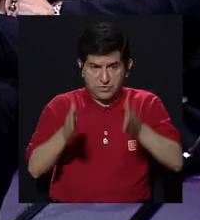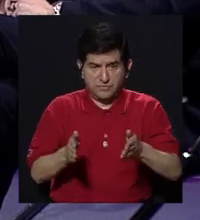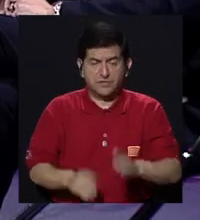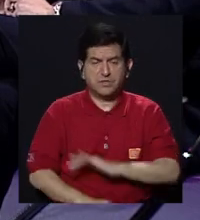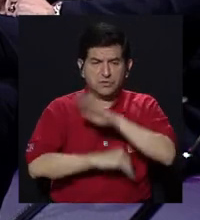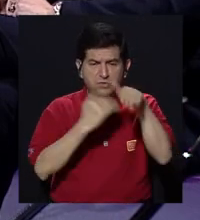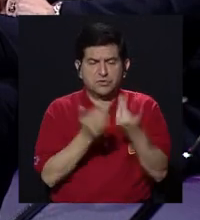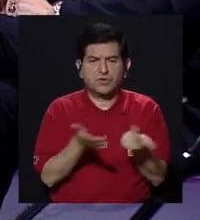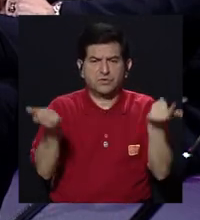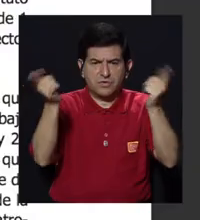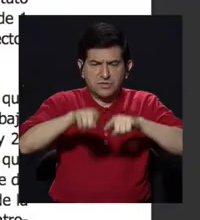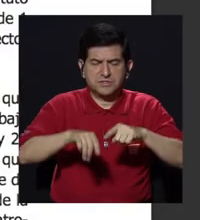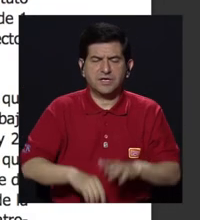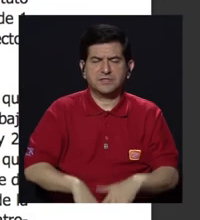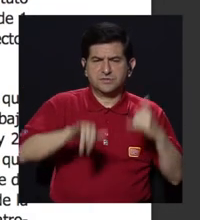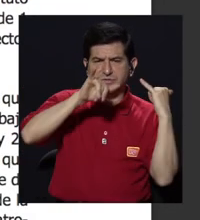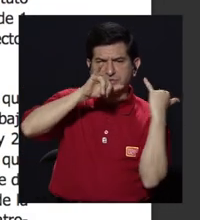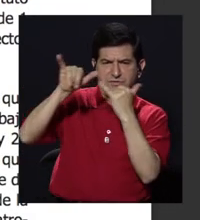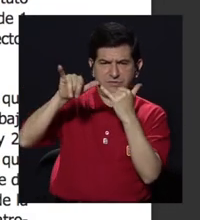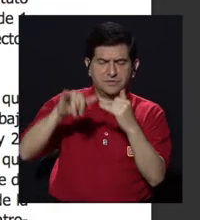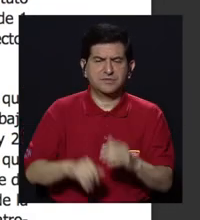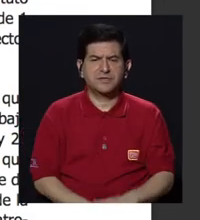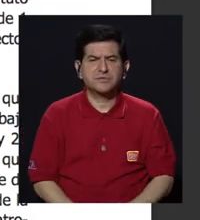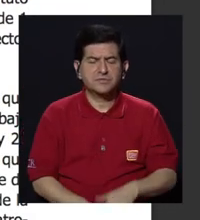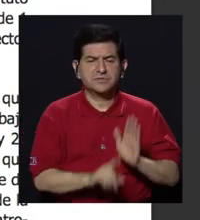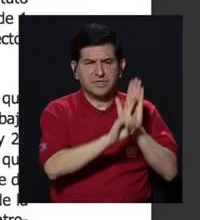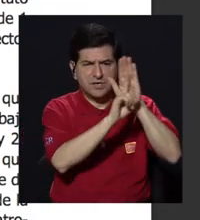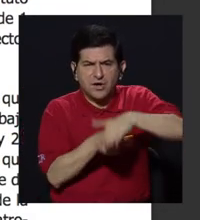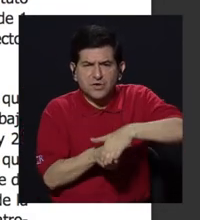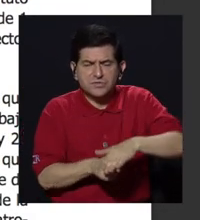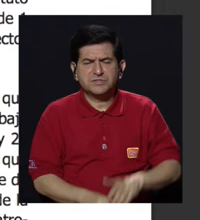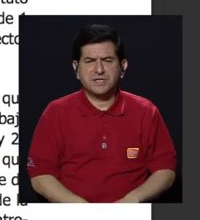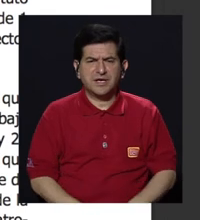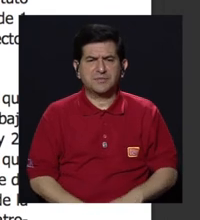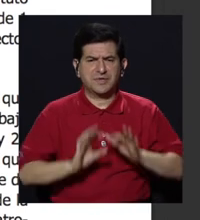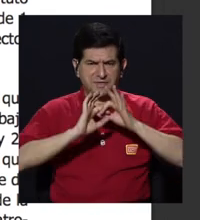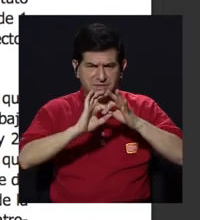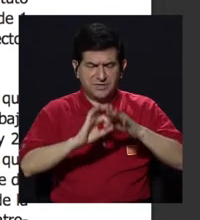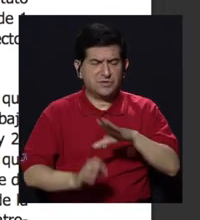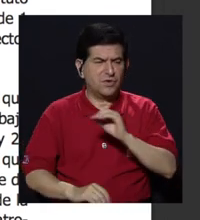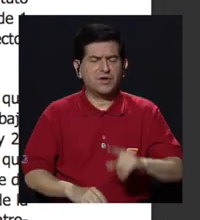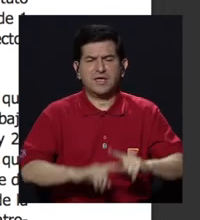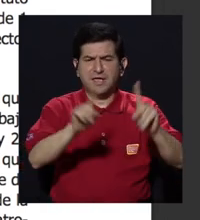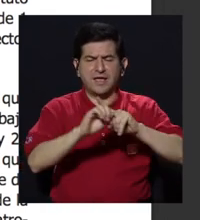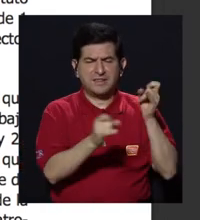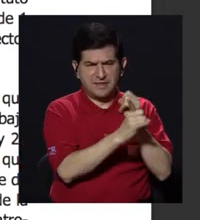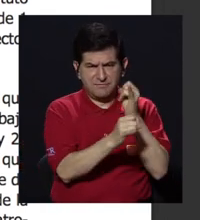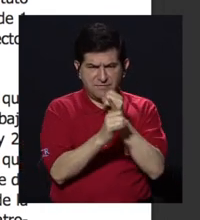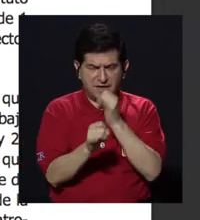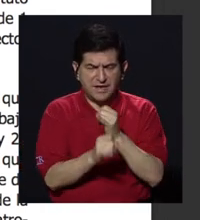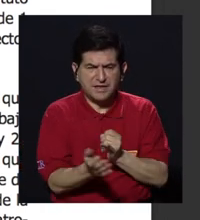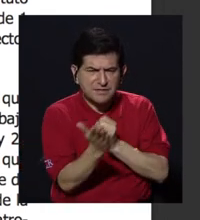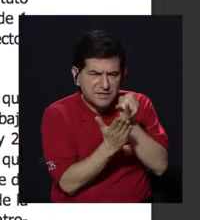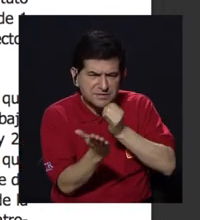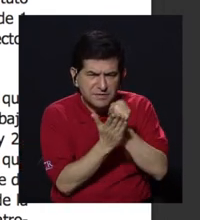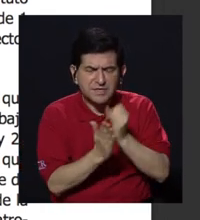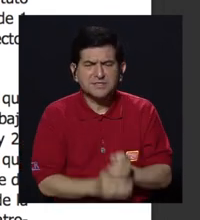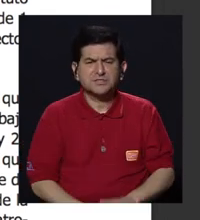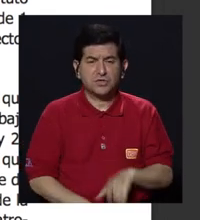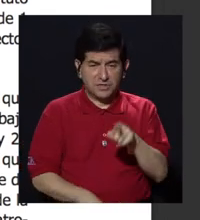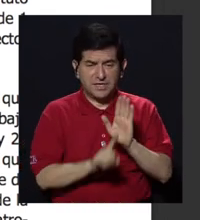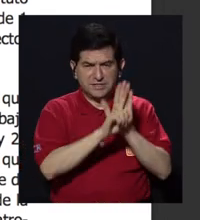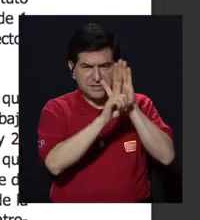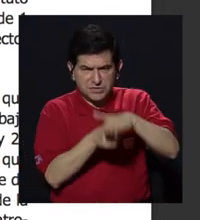de hostigamiento sexual y hacemos un seguimiento a las investigaciones que se hacen en las distintas instituciones sobre hostigamiento